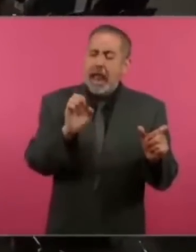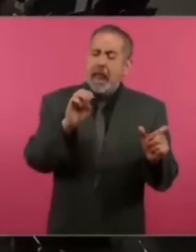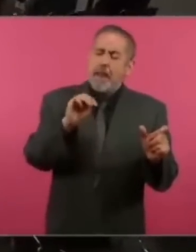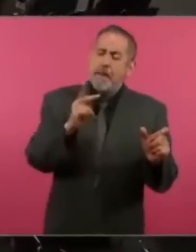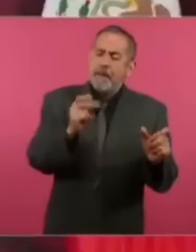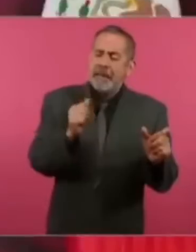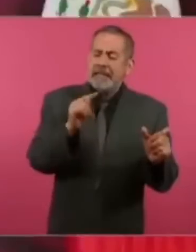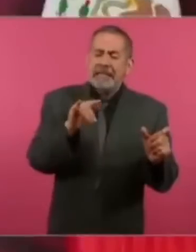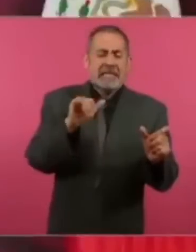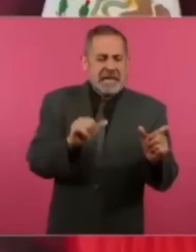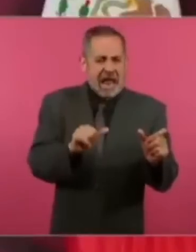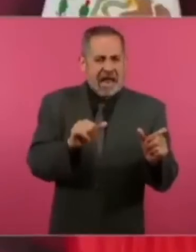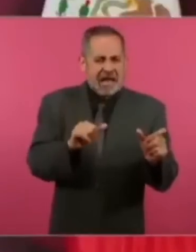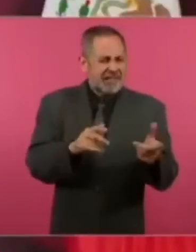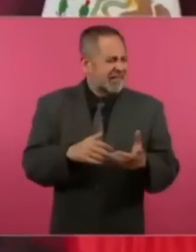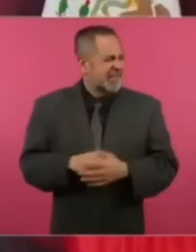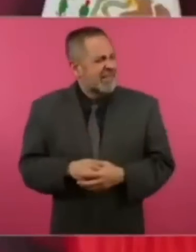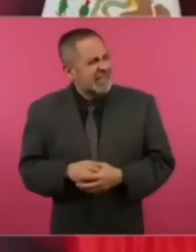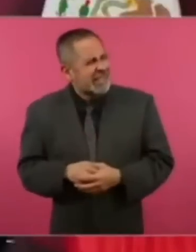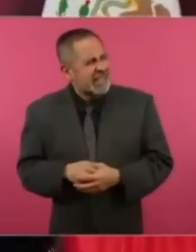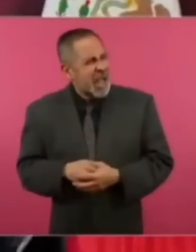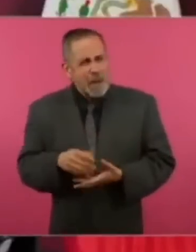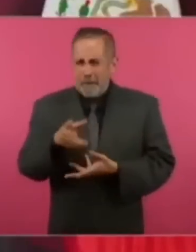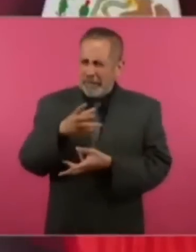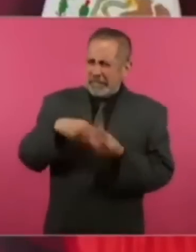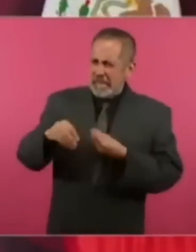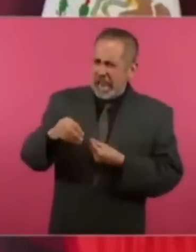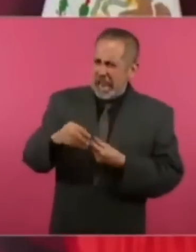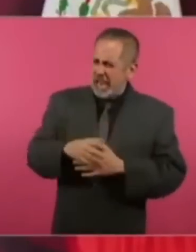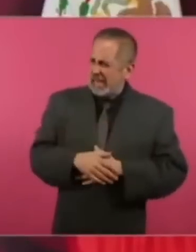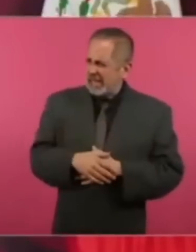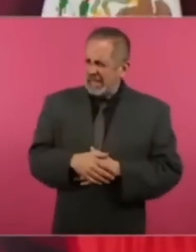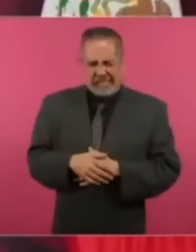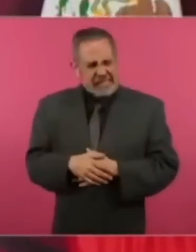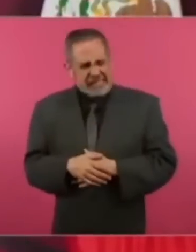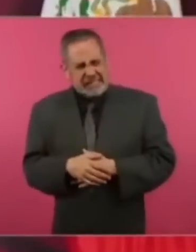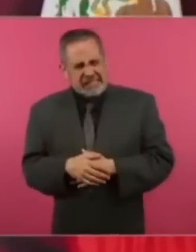empatía. Mm. ¿Qué cosa? Pues,